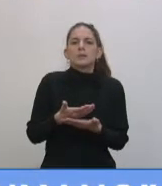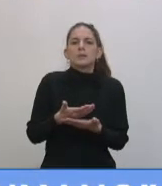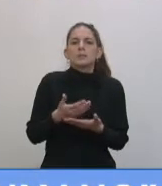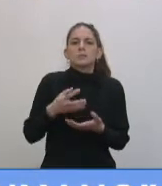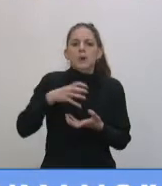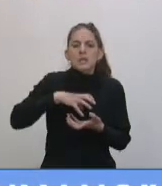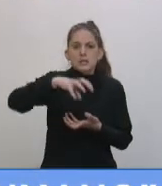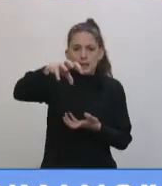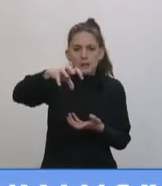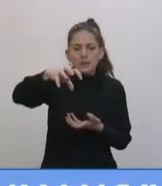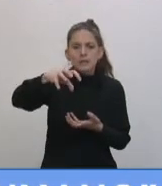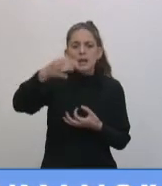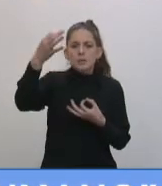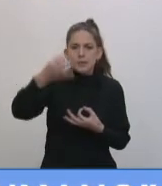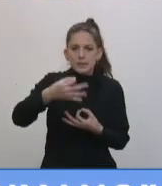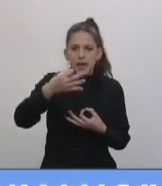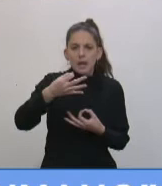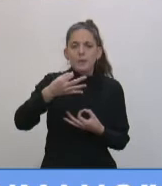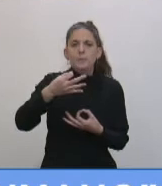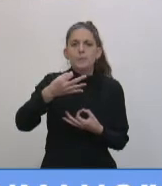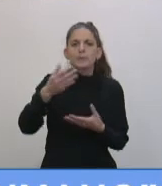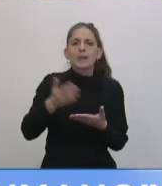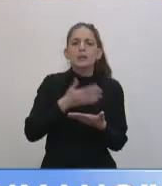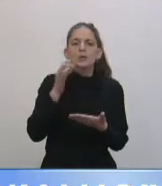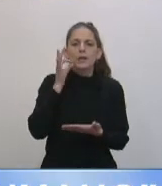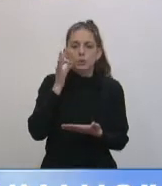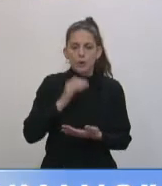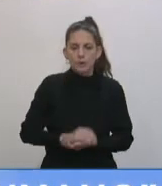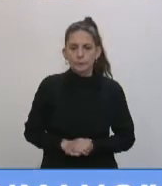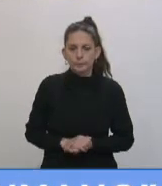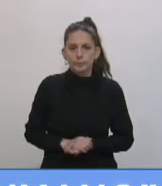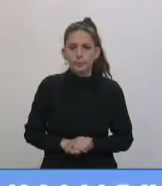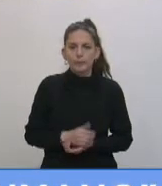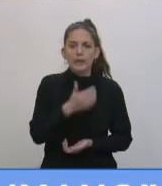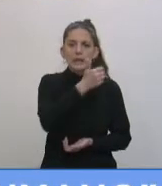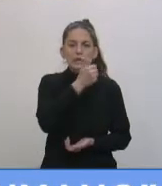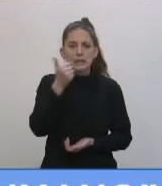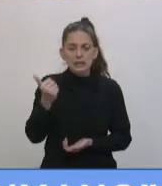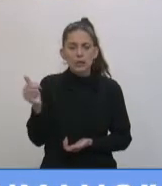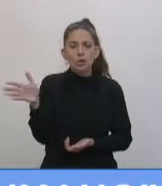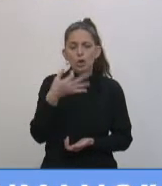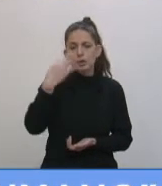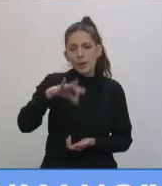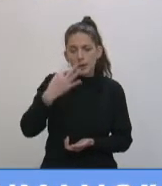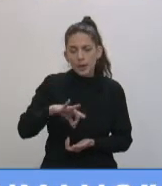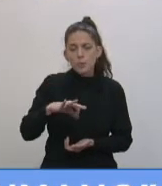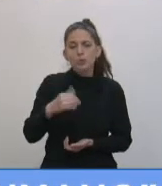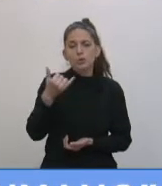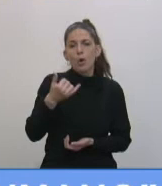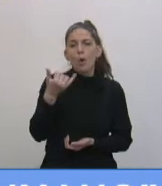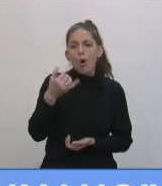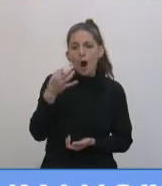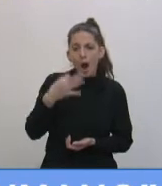muy especialmente en lo que es la industria azucarera. En el 66, como todos sabemos, tuvimos un